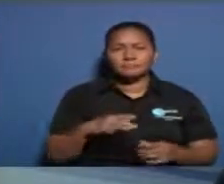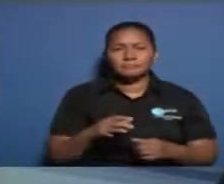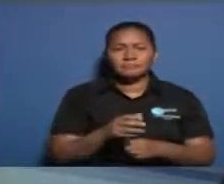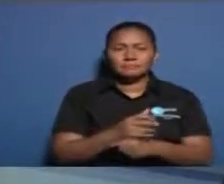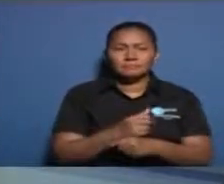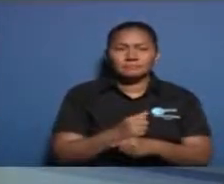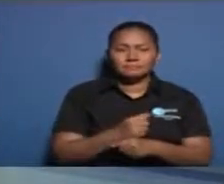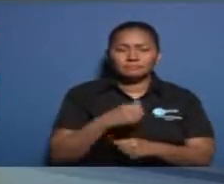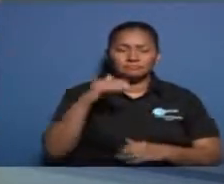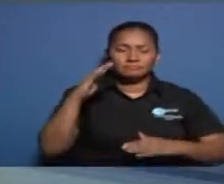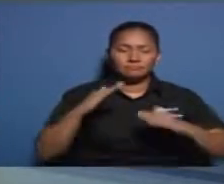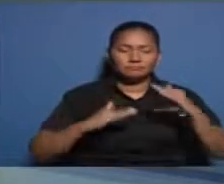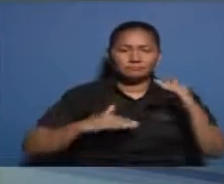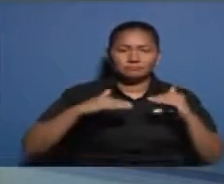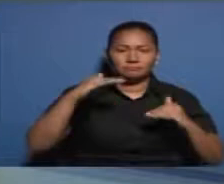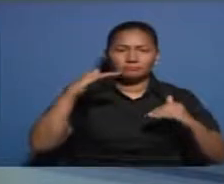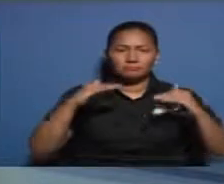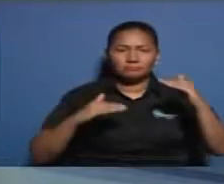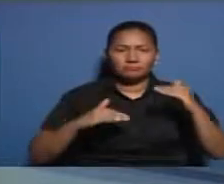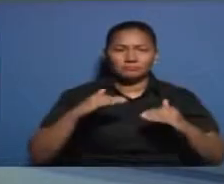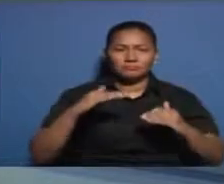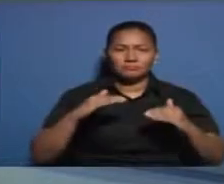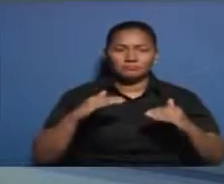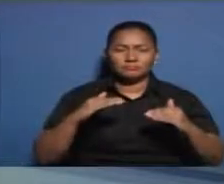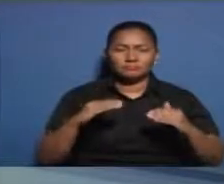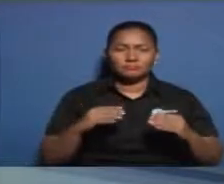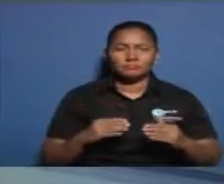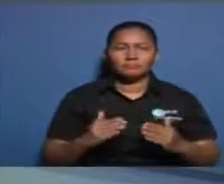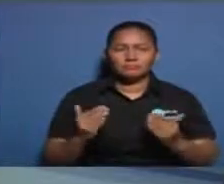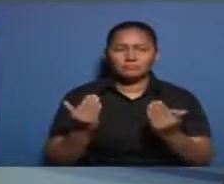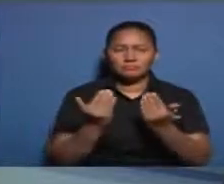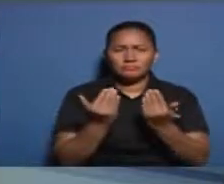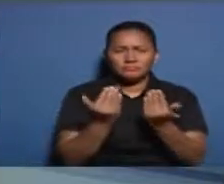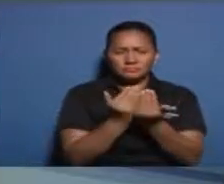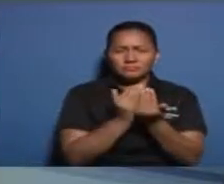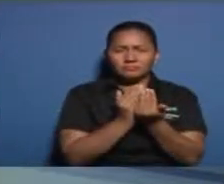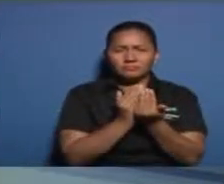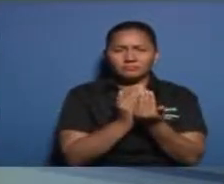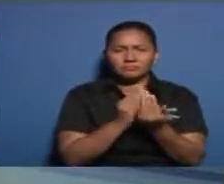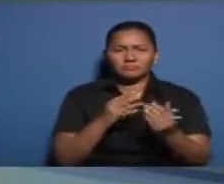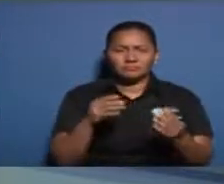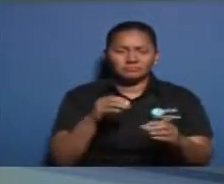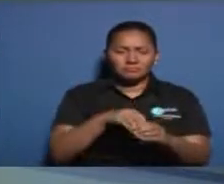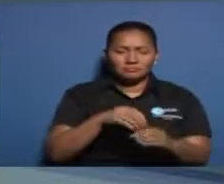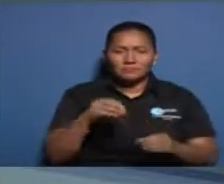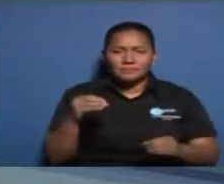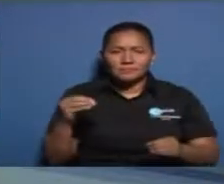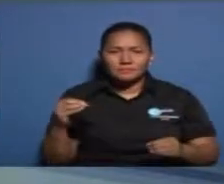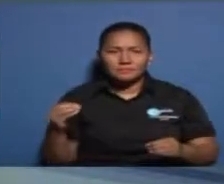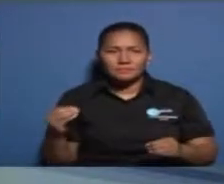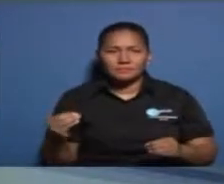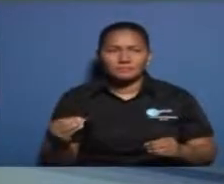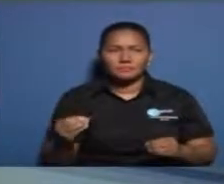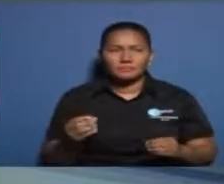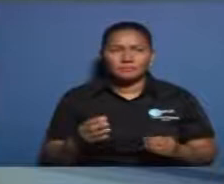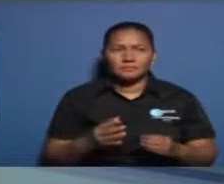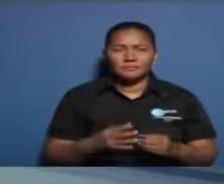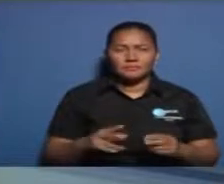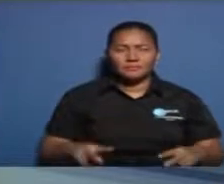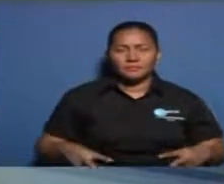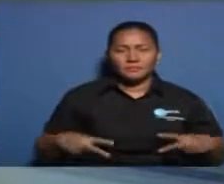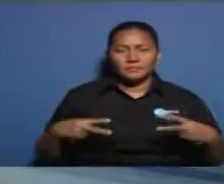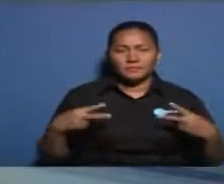de la mujer a encerrarla a sacarla de la circulación y de la vida pública